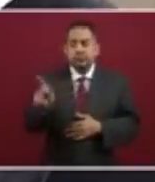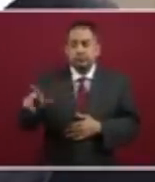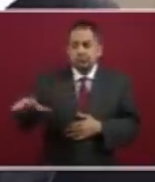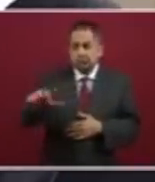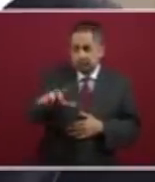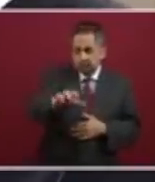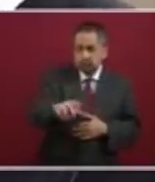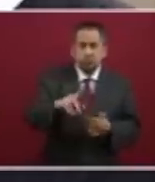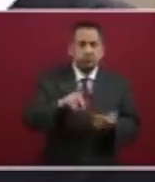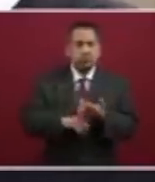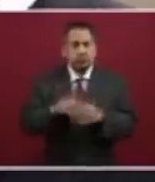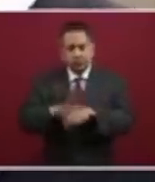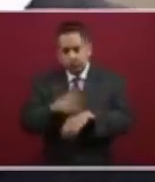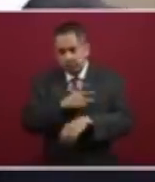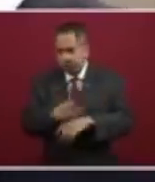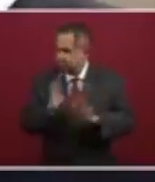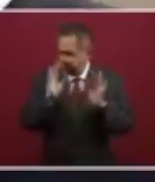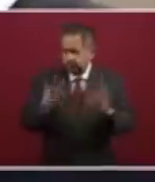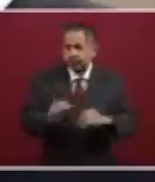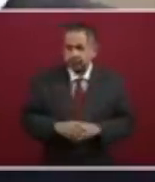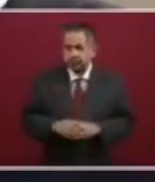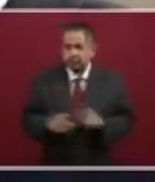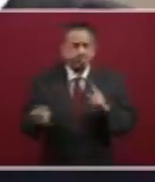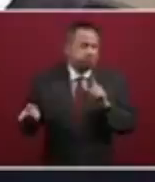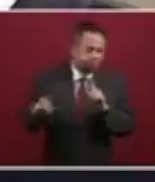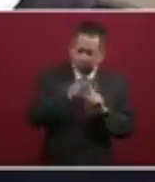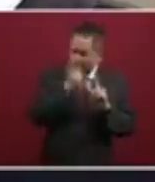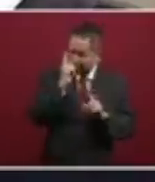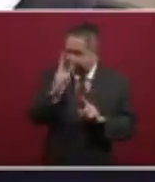pobres. Entonces, primero, el bienestar.